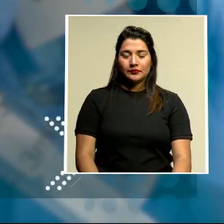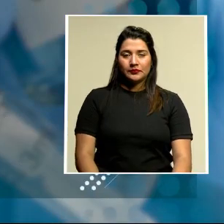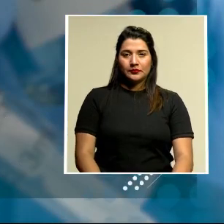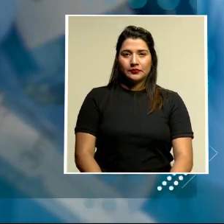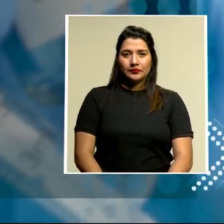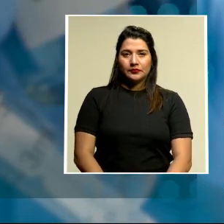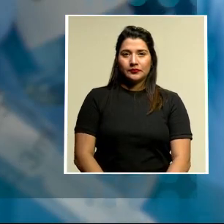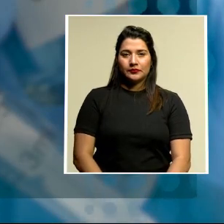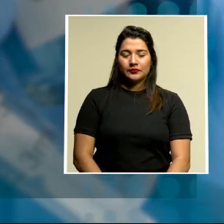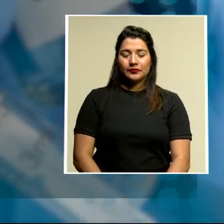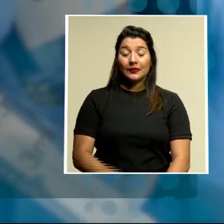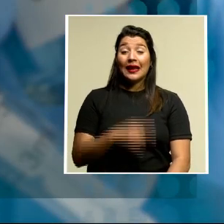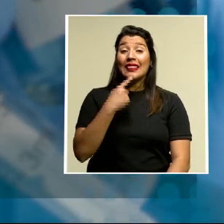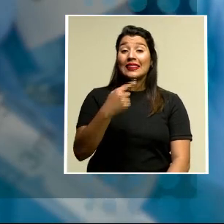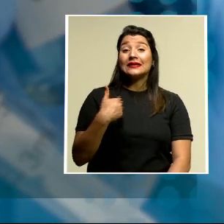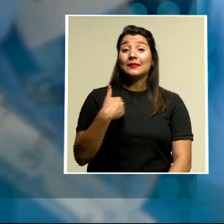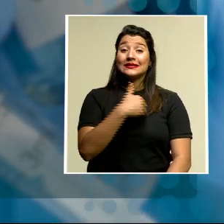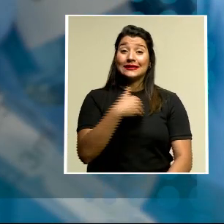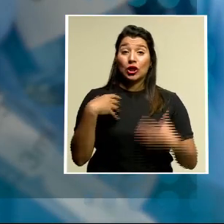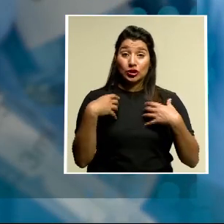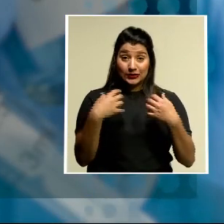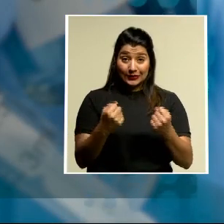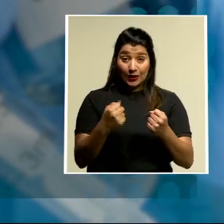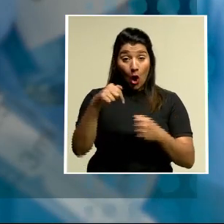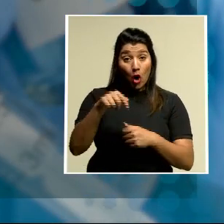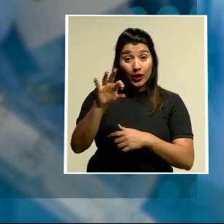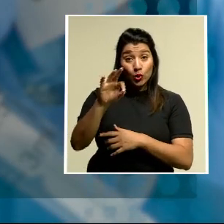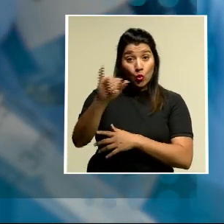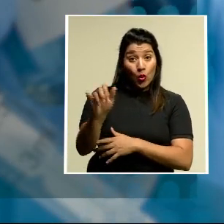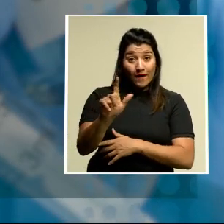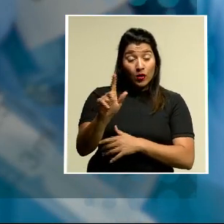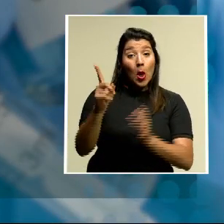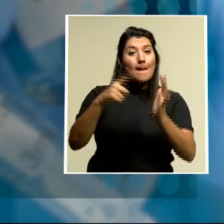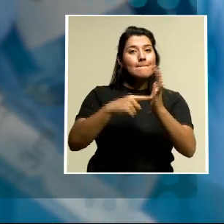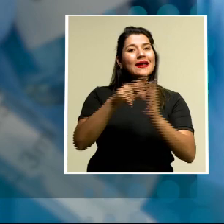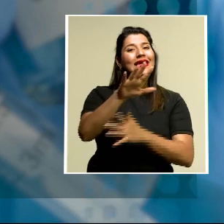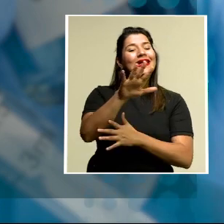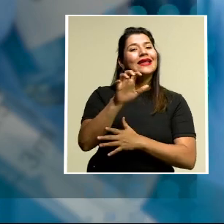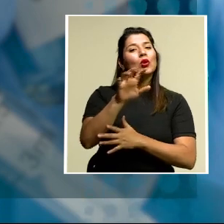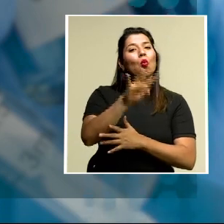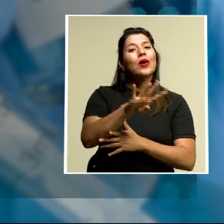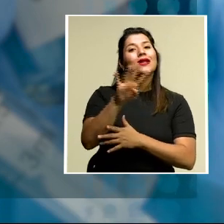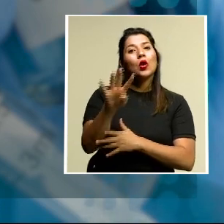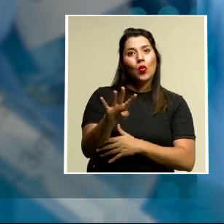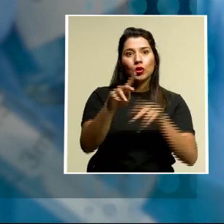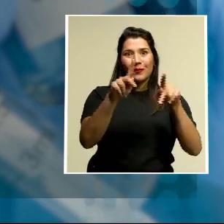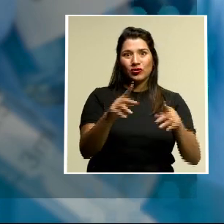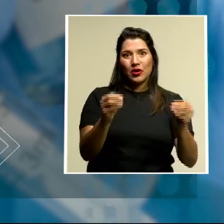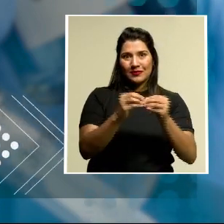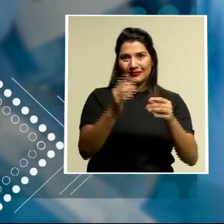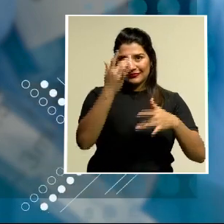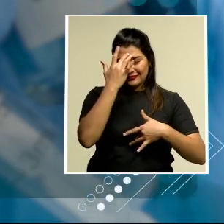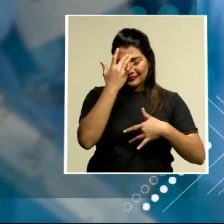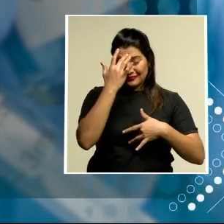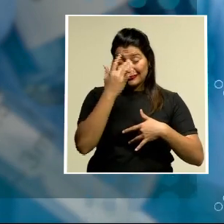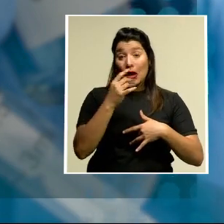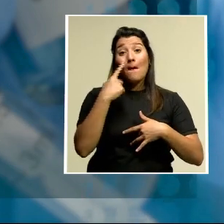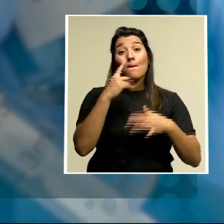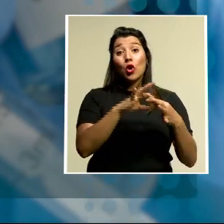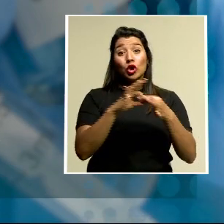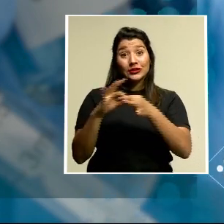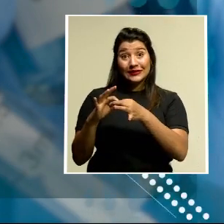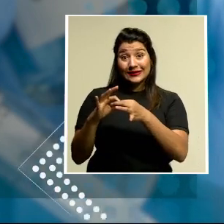cada dosis. En el caso de los turistas de los Estados Unidos, que son la mayoría, se recibirá la tarjeta de registro